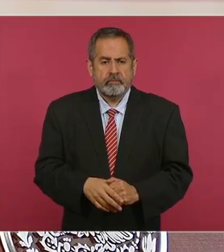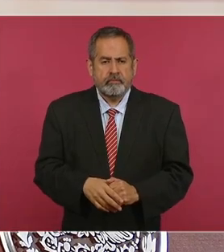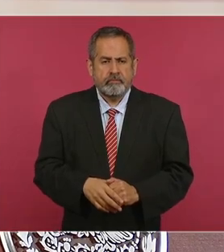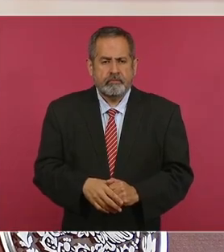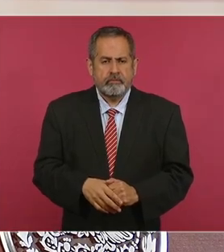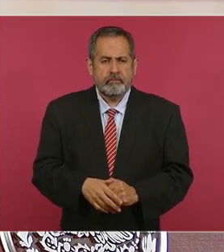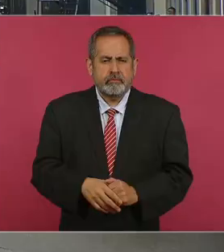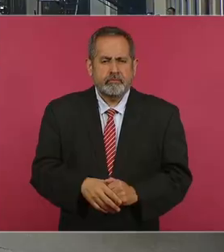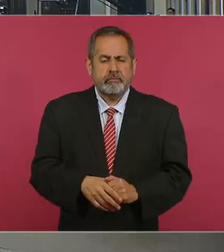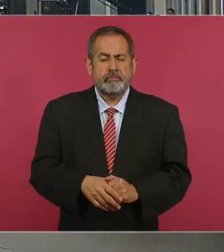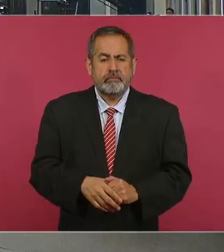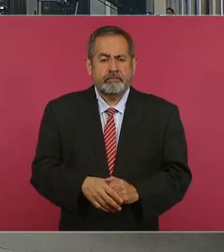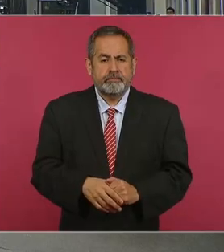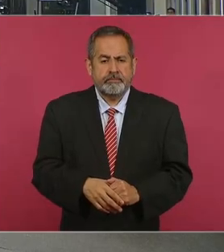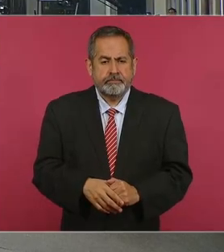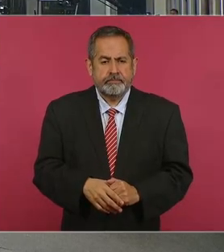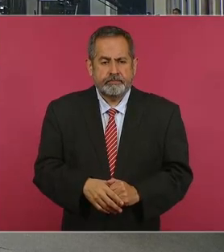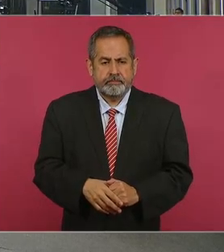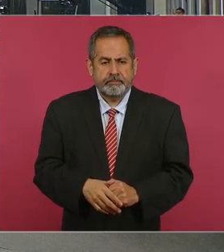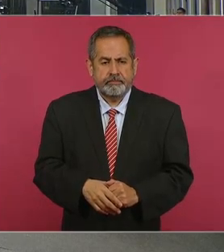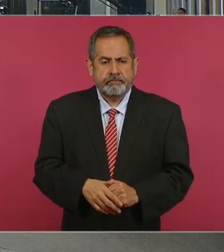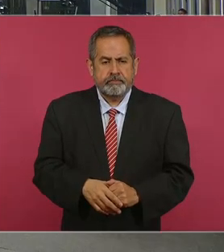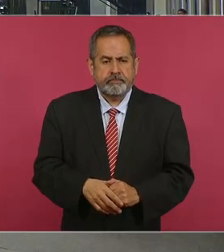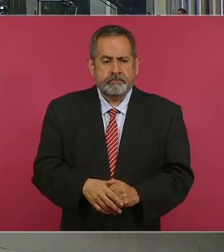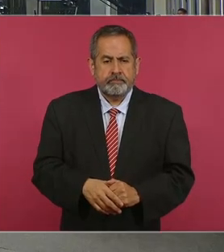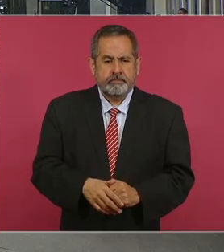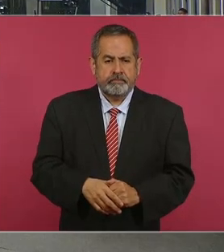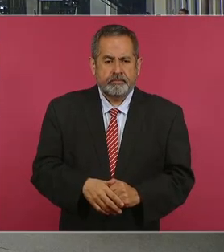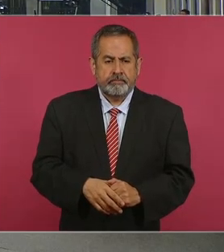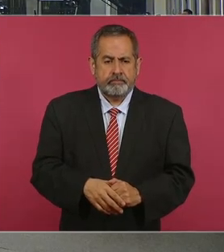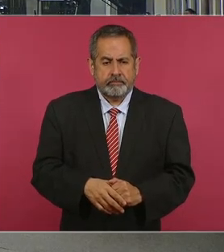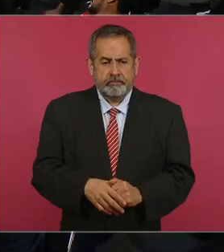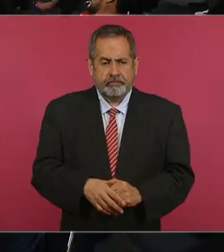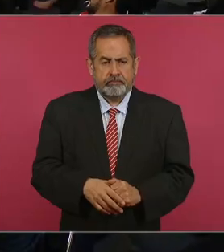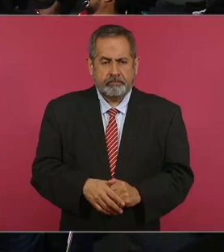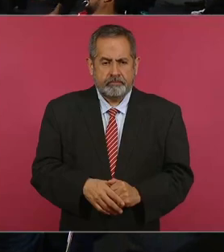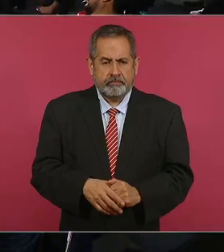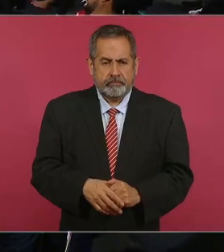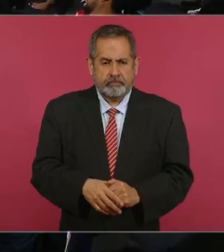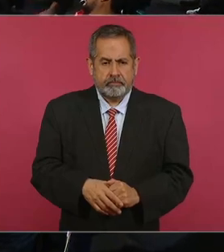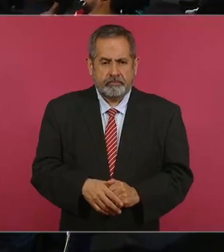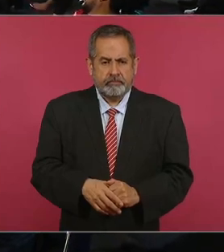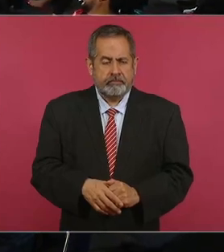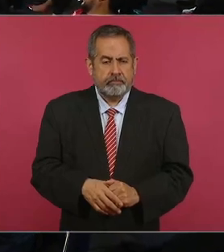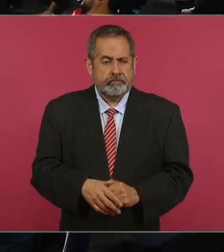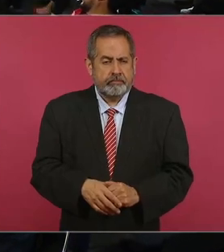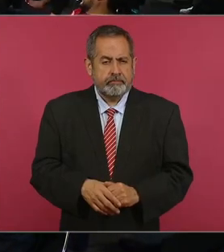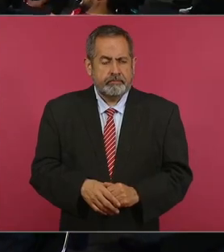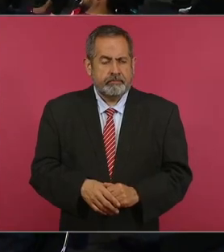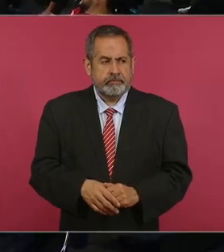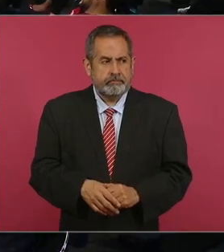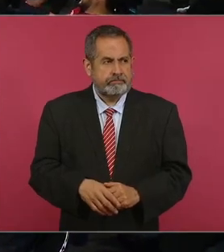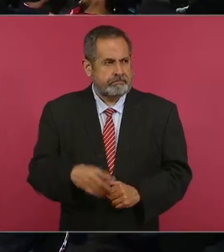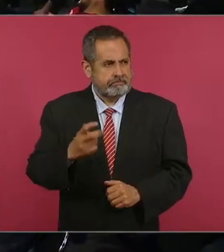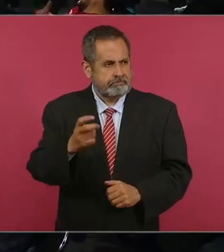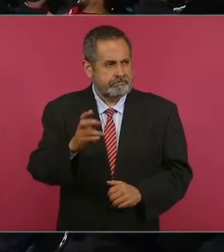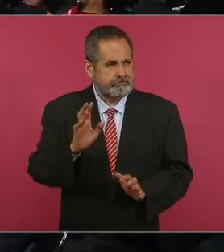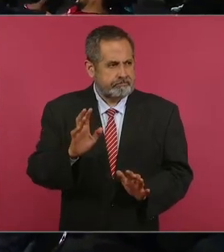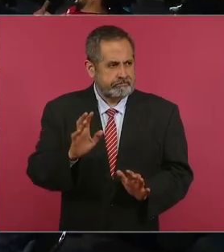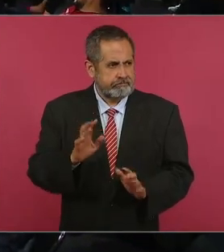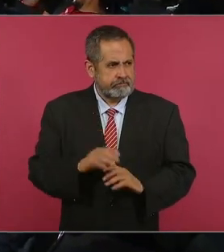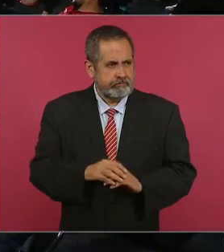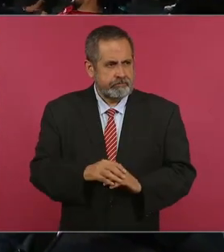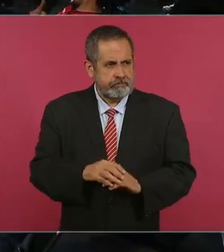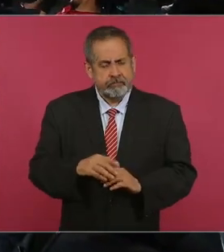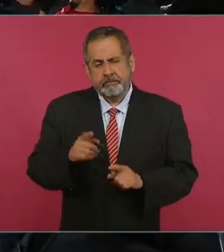¿Cuál fue la causa grave, presidente? La Constitución establece que solo por causa grave puede renunciar. Pues eso es cuestión